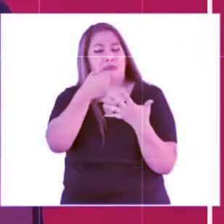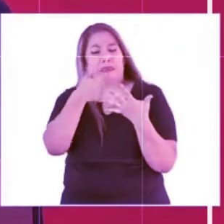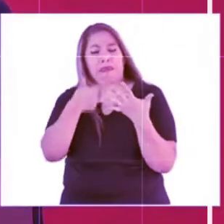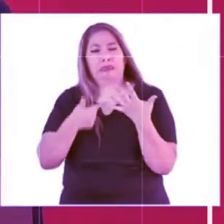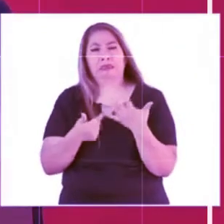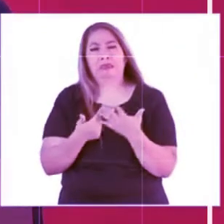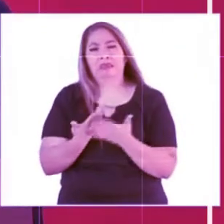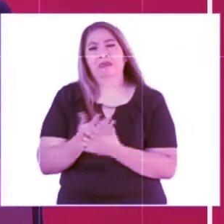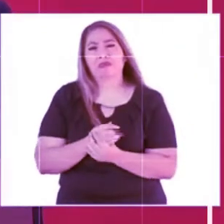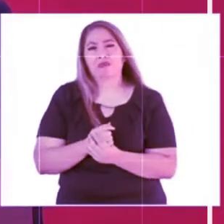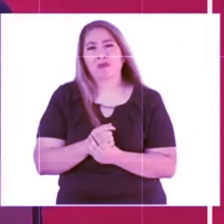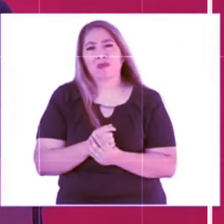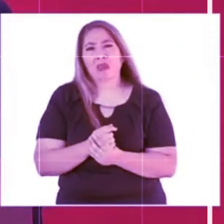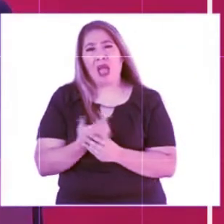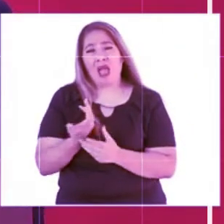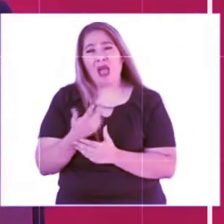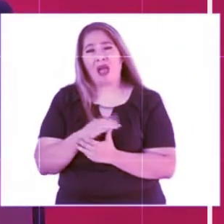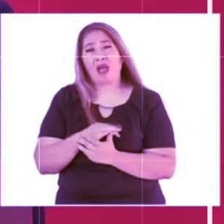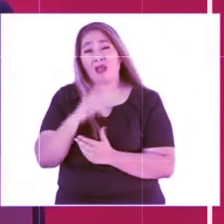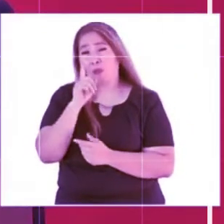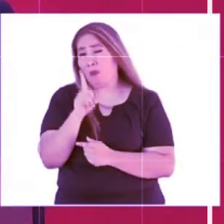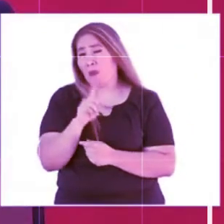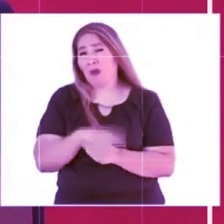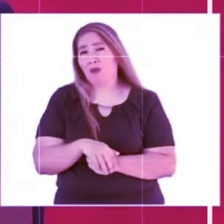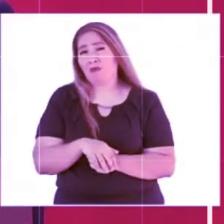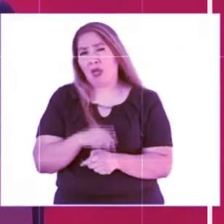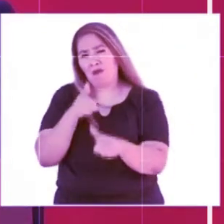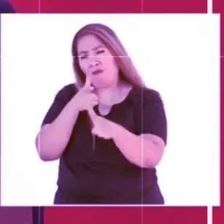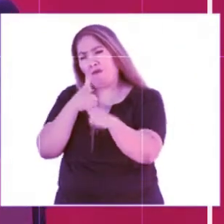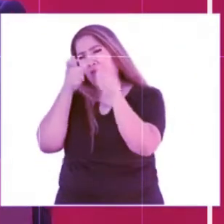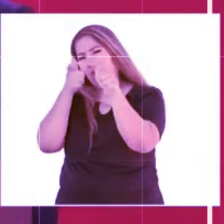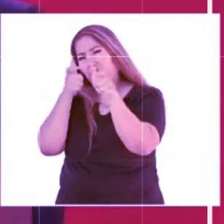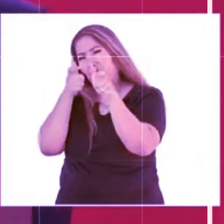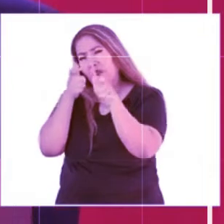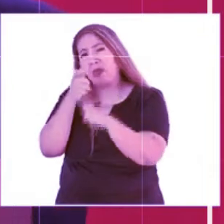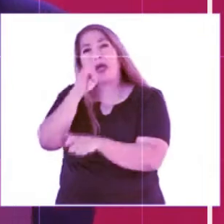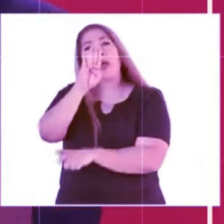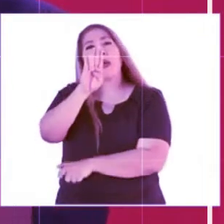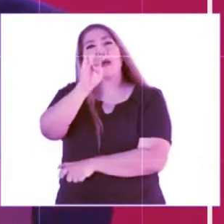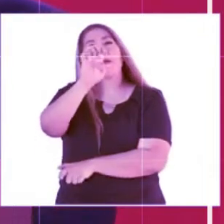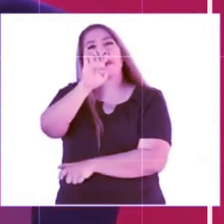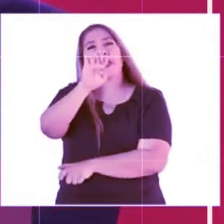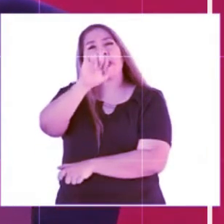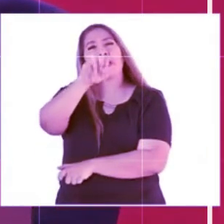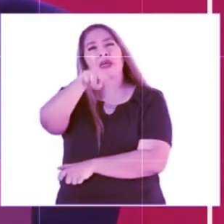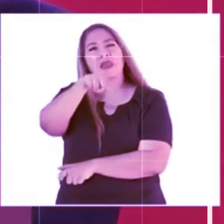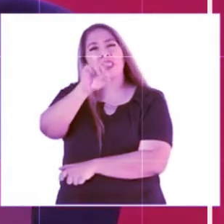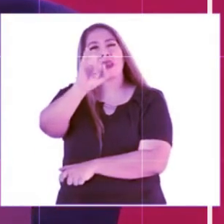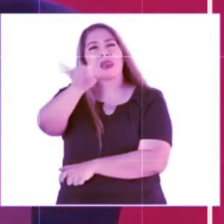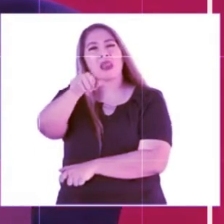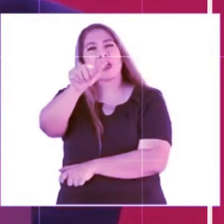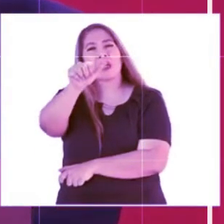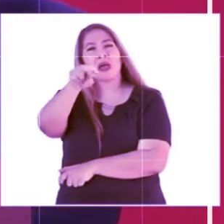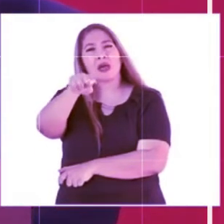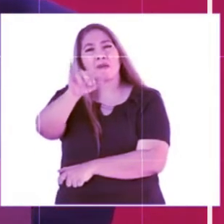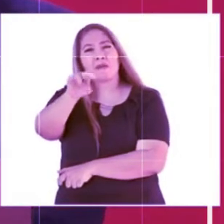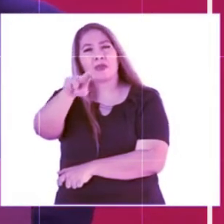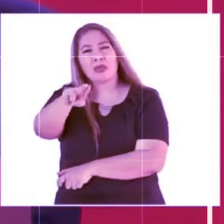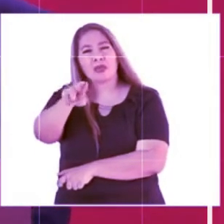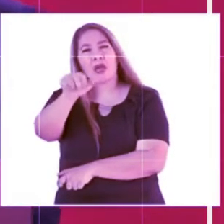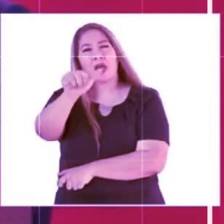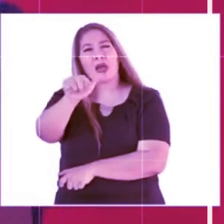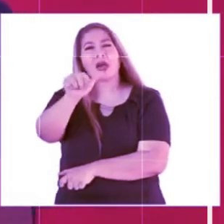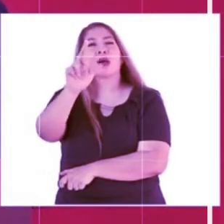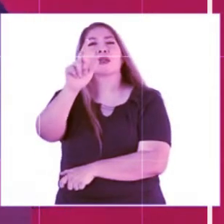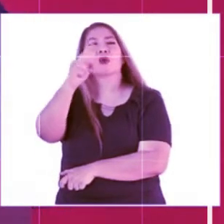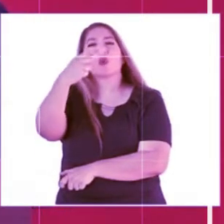básicamente al fusilamiento de Benjamín Argumet, quien esgrimió ante